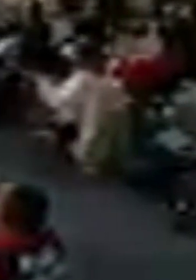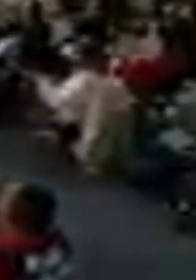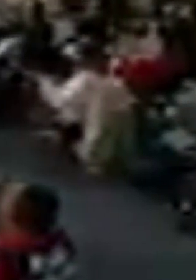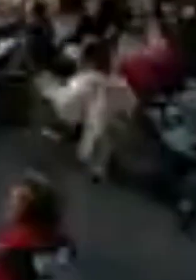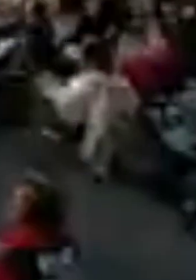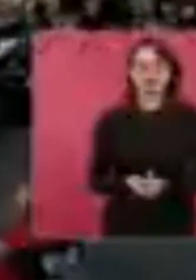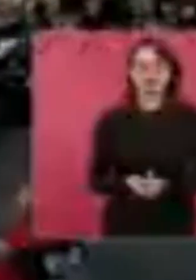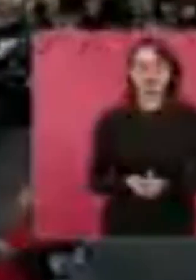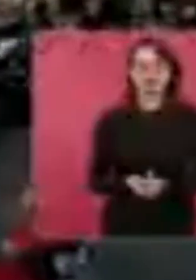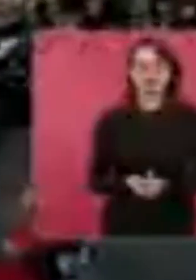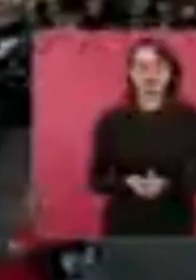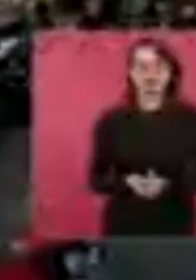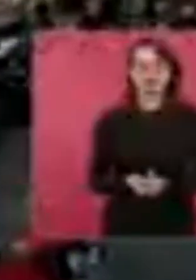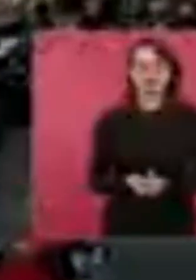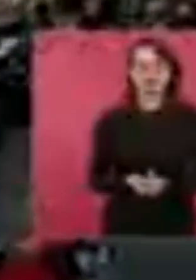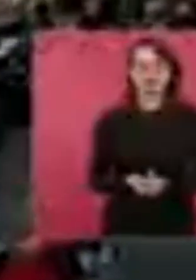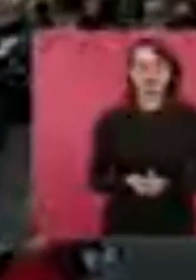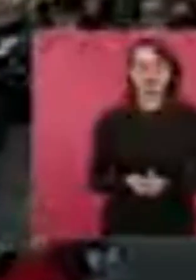Bueno, ya.